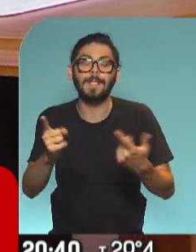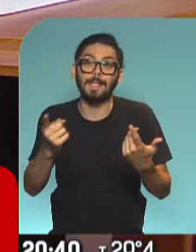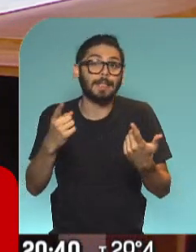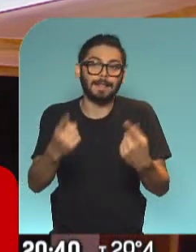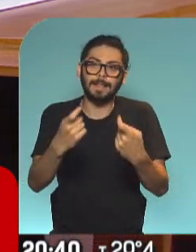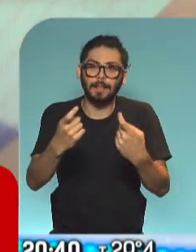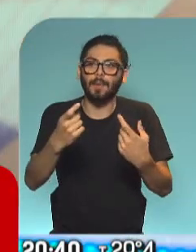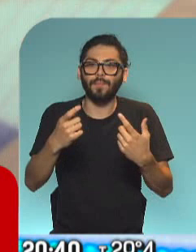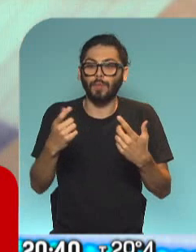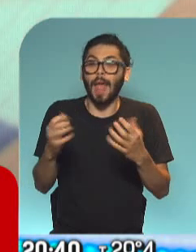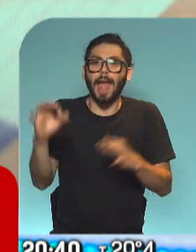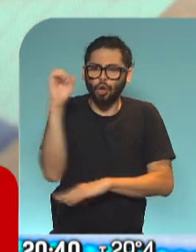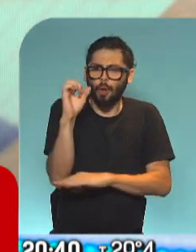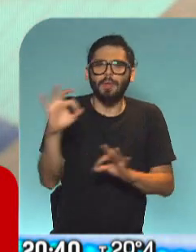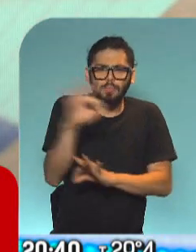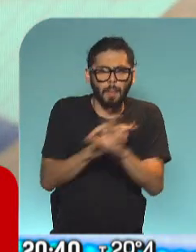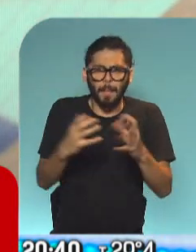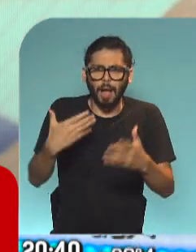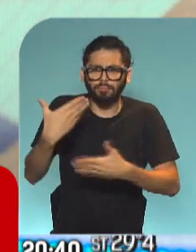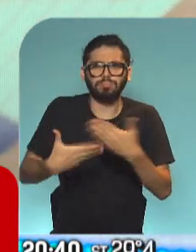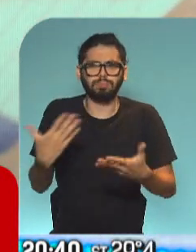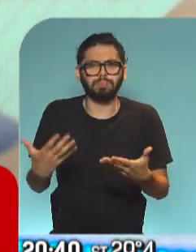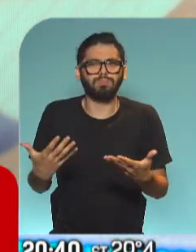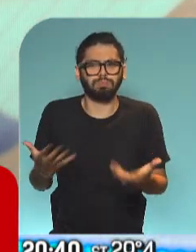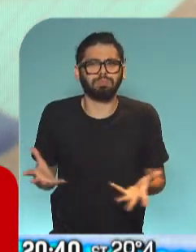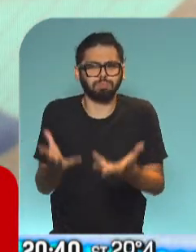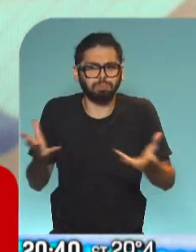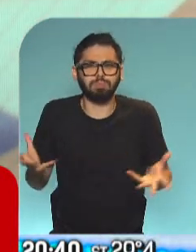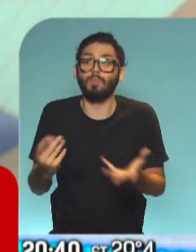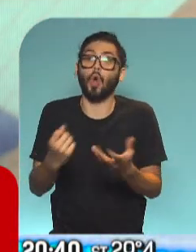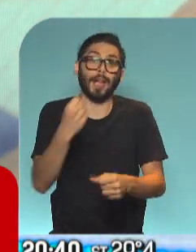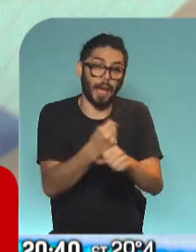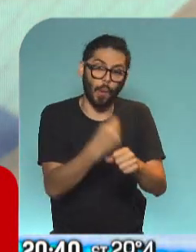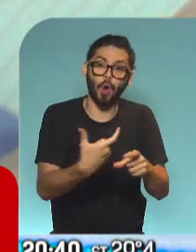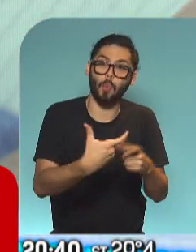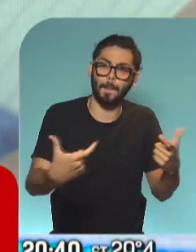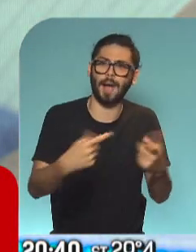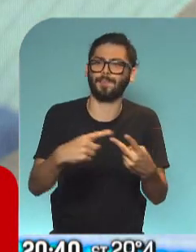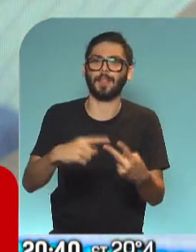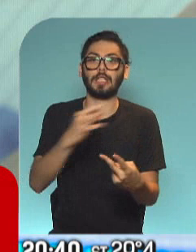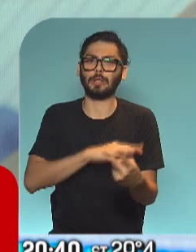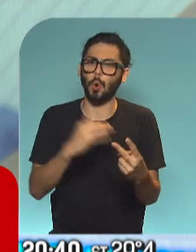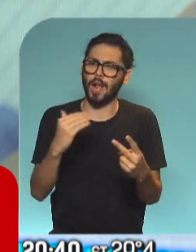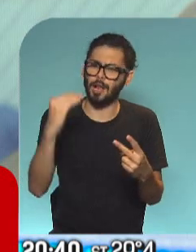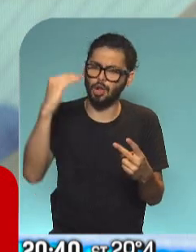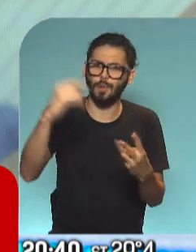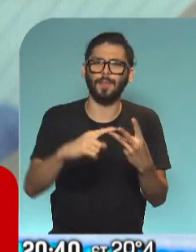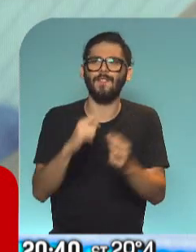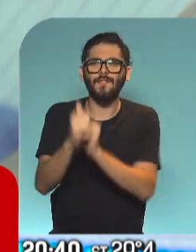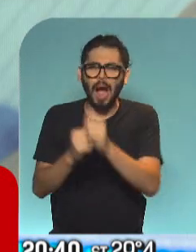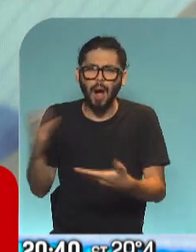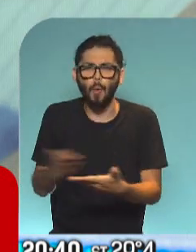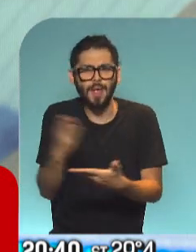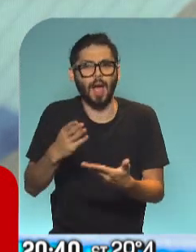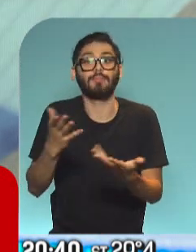la Argentina a partir de la generación de trabajo, por supuesto a partir del consumo, el salario, la industria, las fábricas. Esa Argentina que se